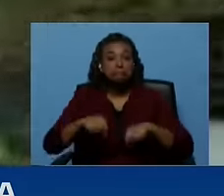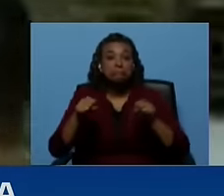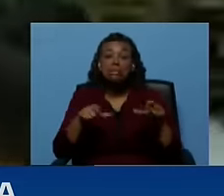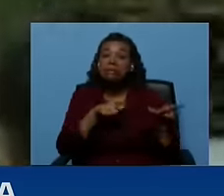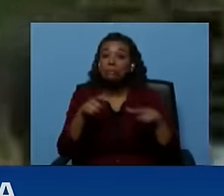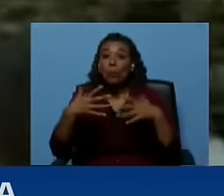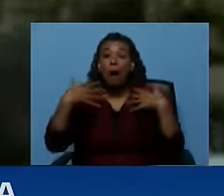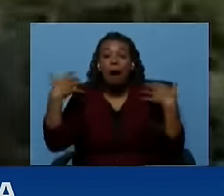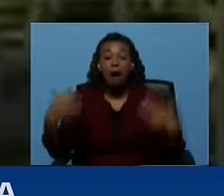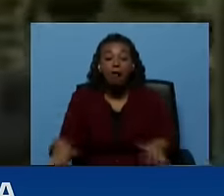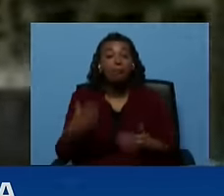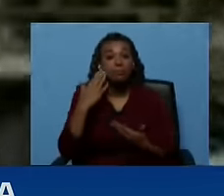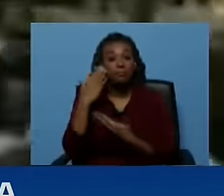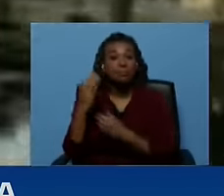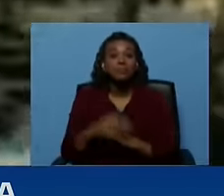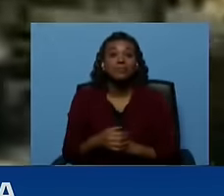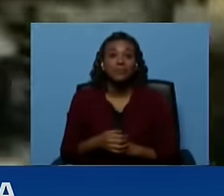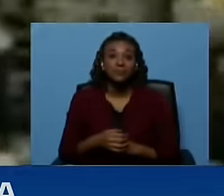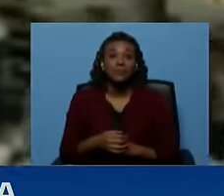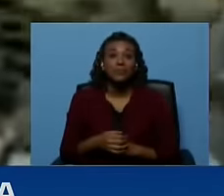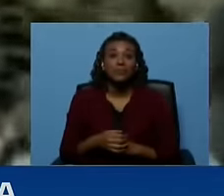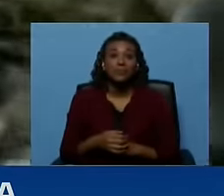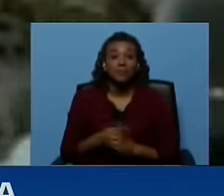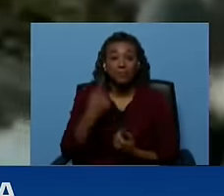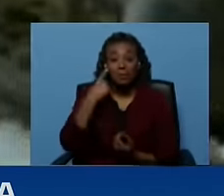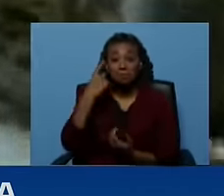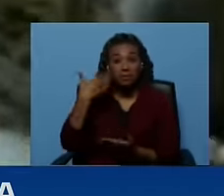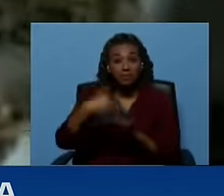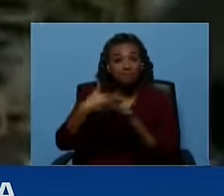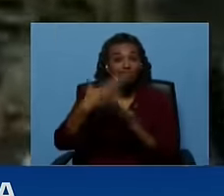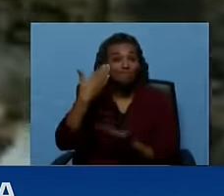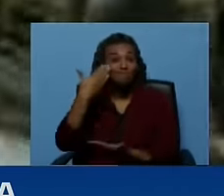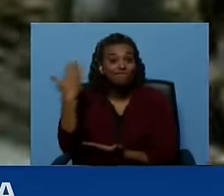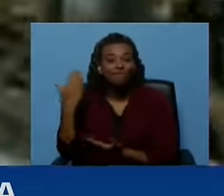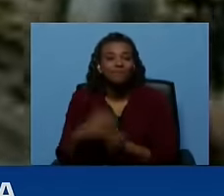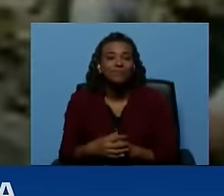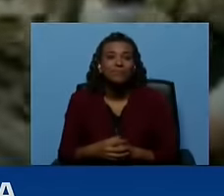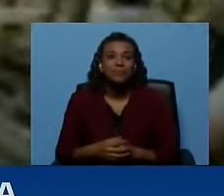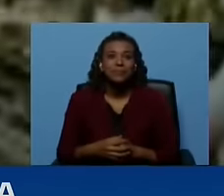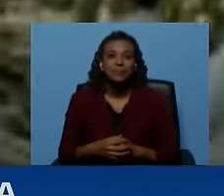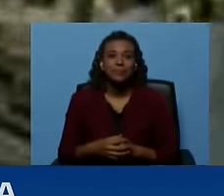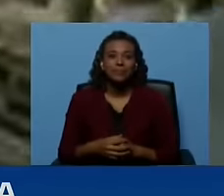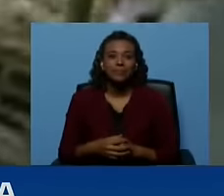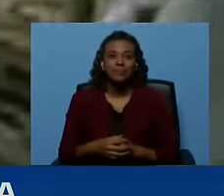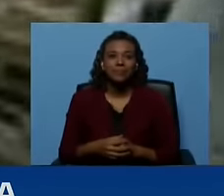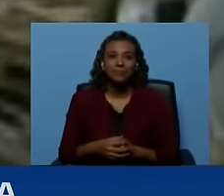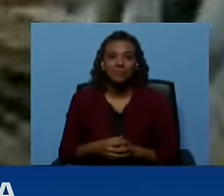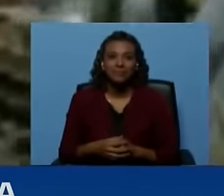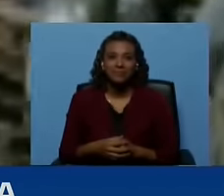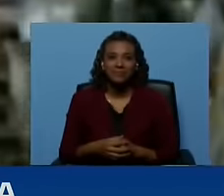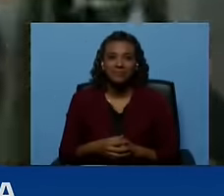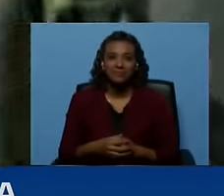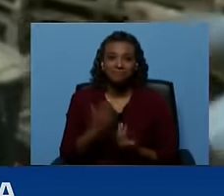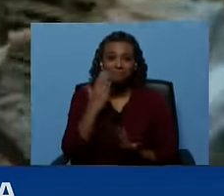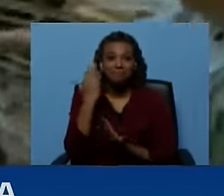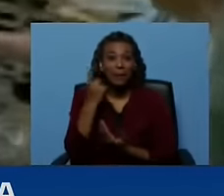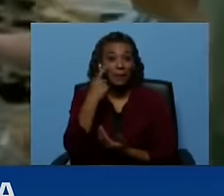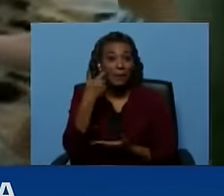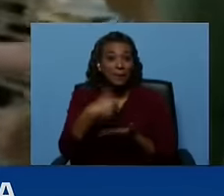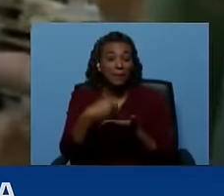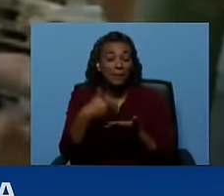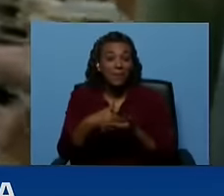sí esto es mire vea mire ch